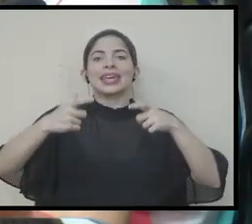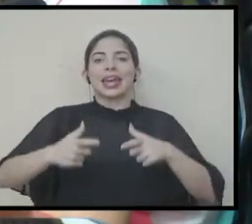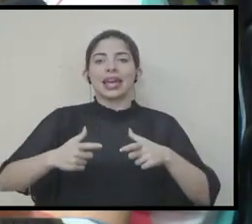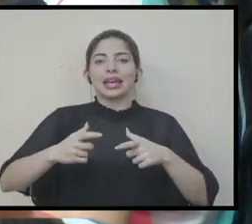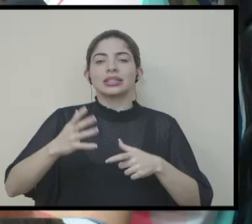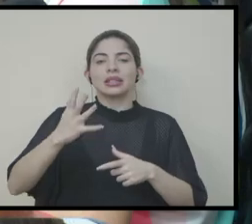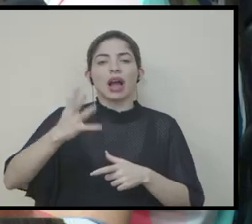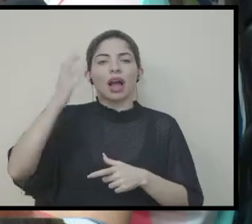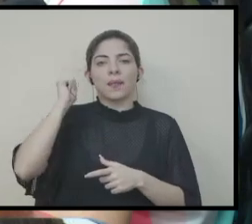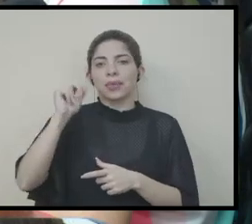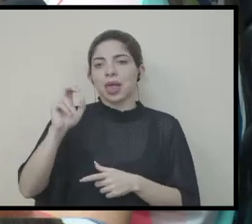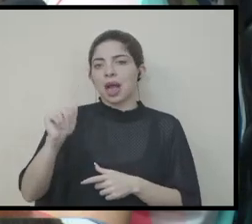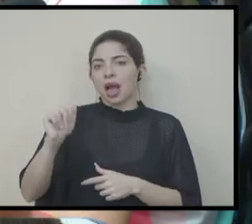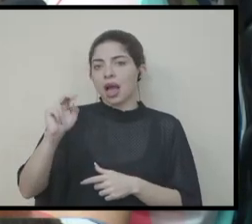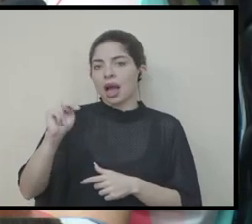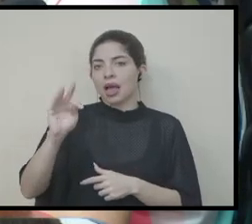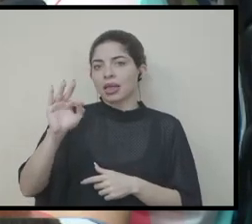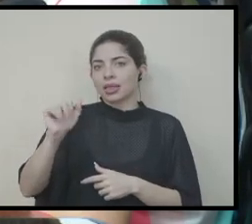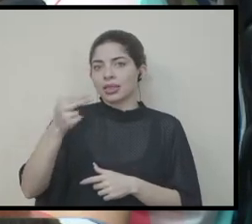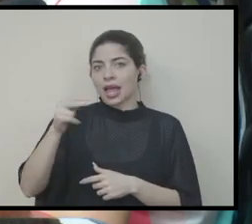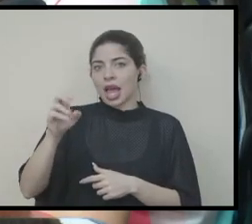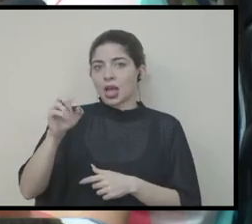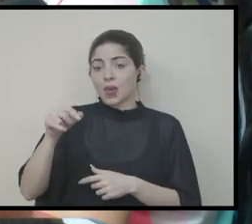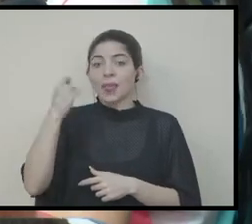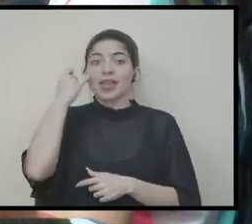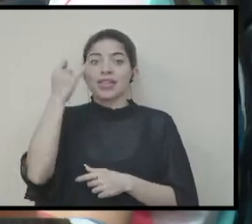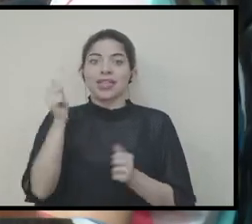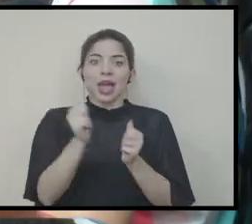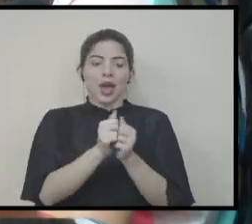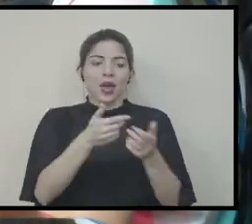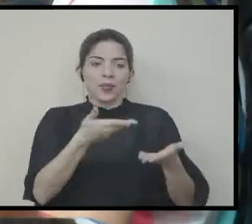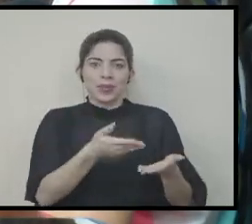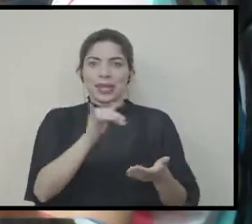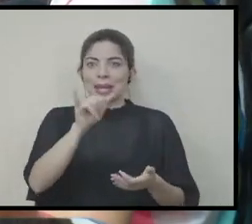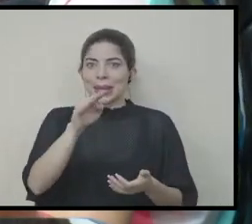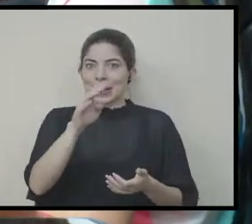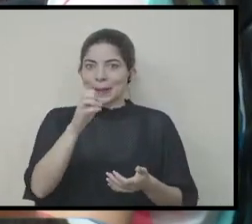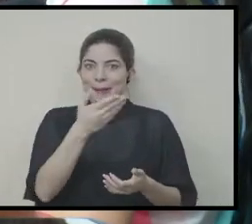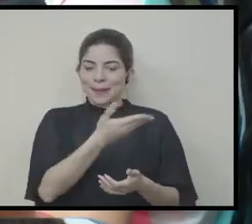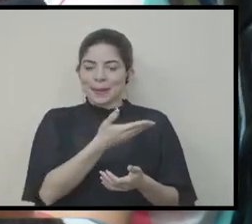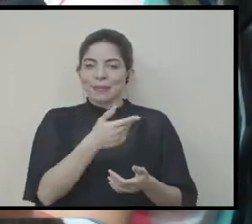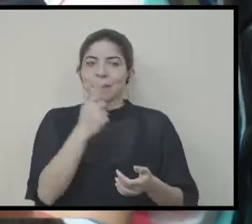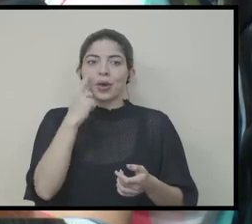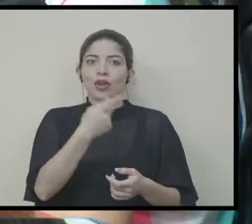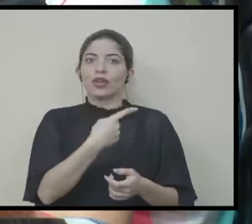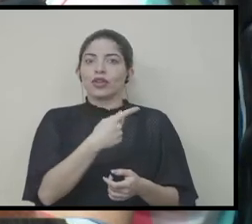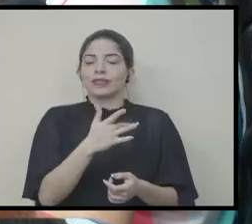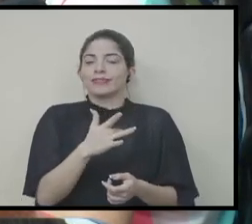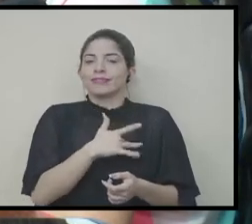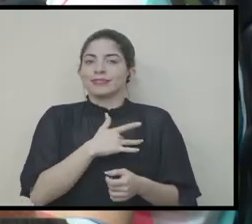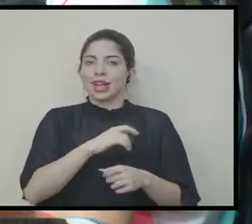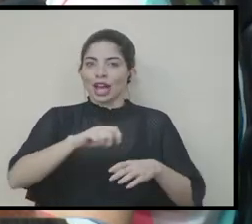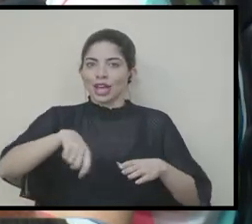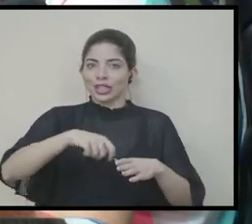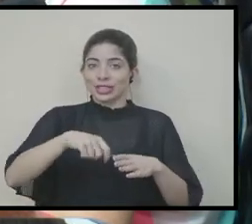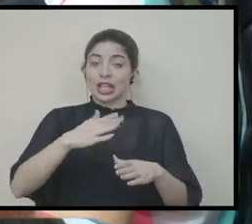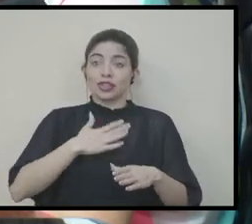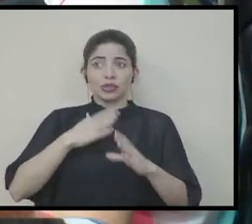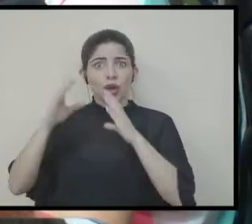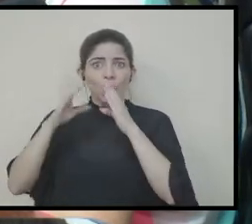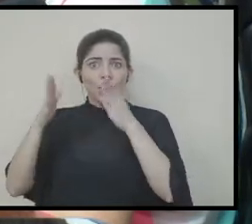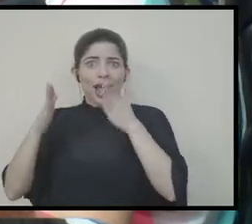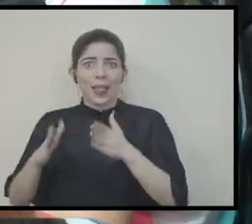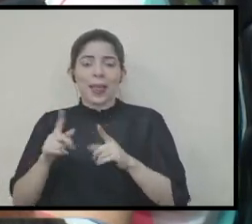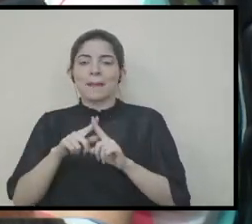Antaño, una idea que nace con Jimmy, ¿verdad? Que nace de la pasión por cocinar, porque a pesar de que yo soy